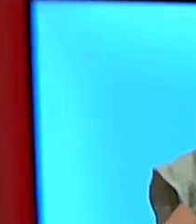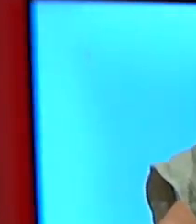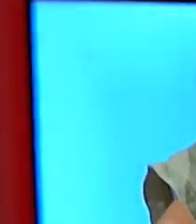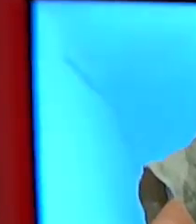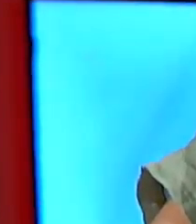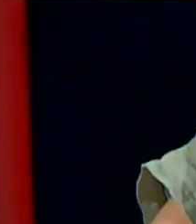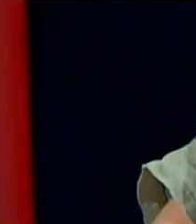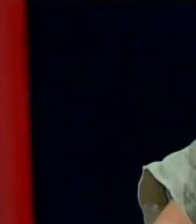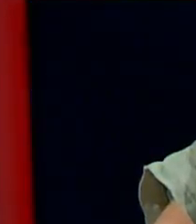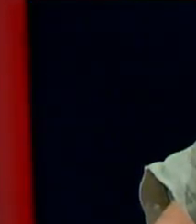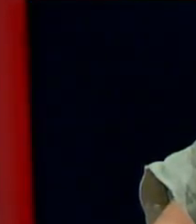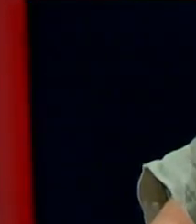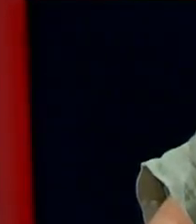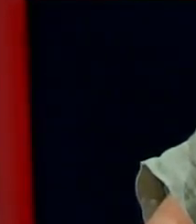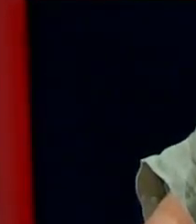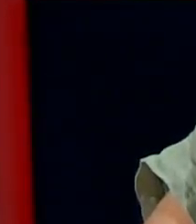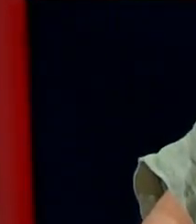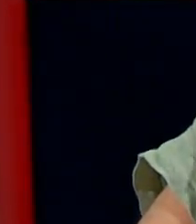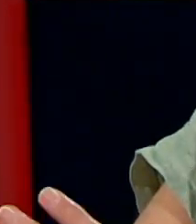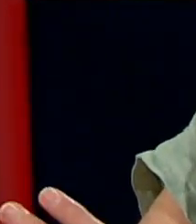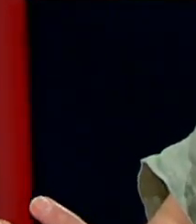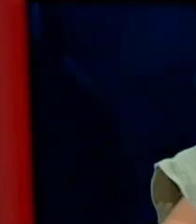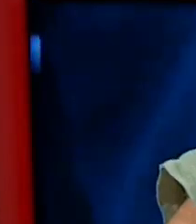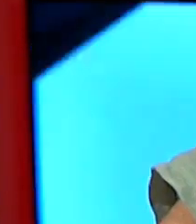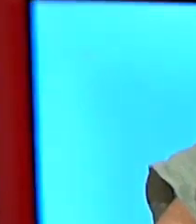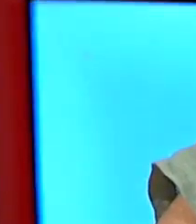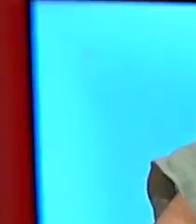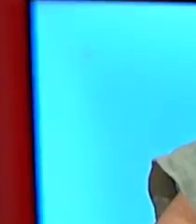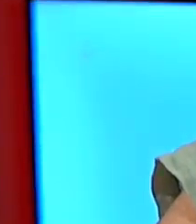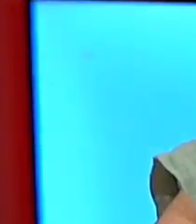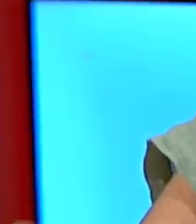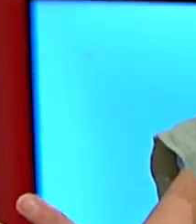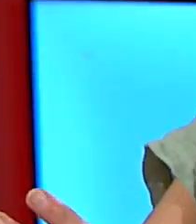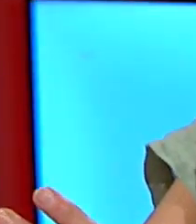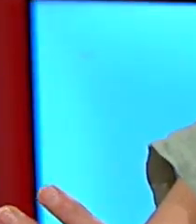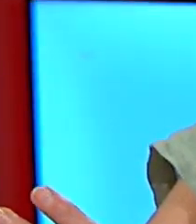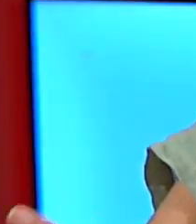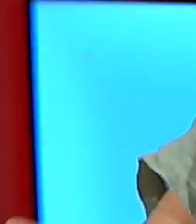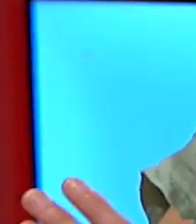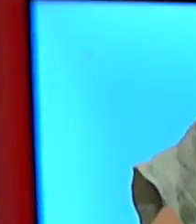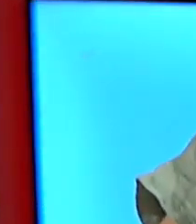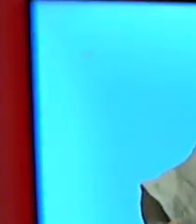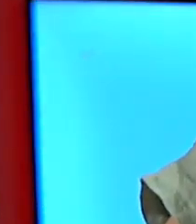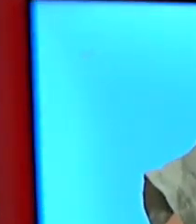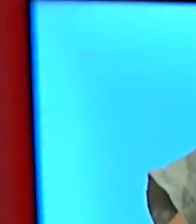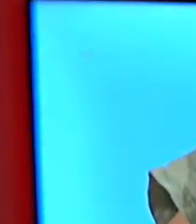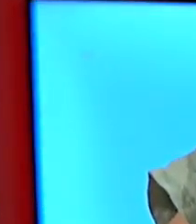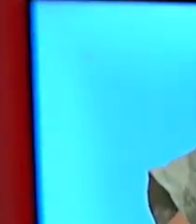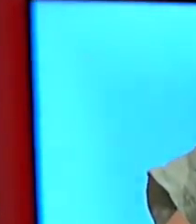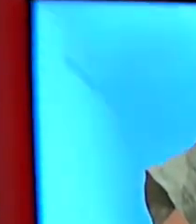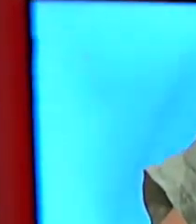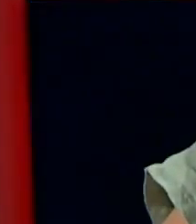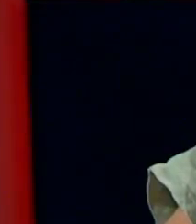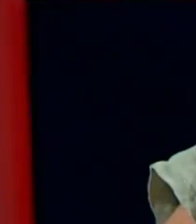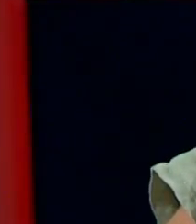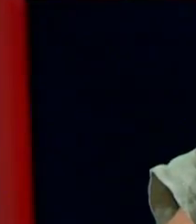así una banda que, bueno, recién empieza. Sí, recién empieza, ponele. Como banda. Como banda, pero es un grupo de súper